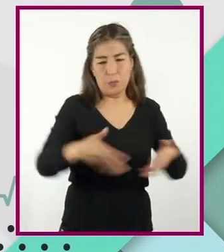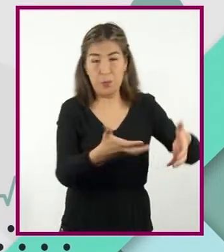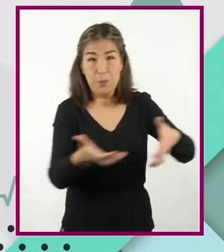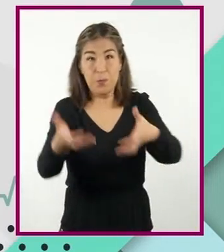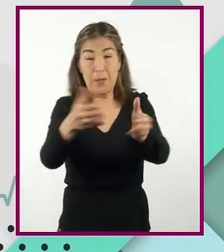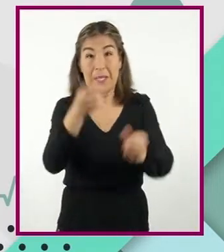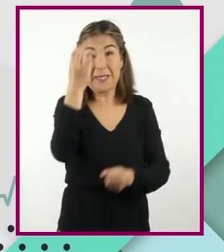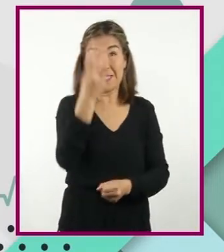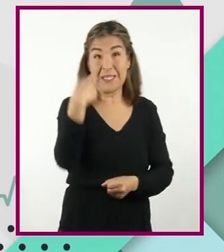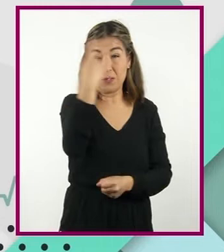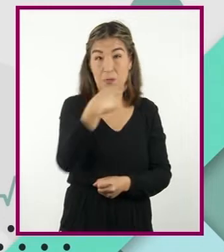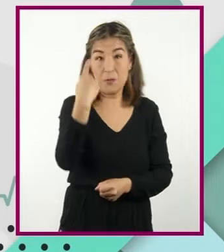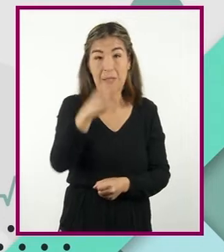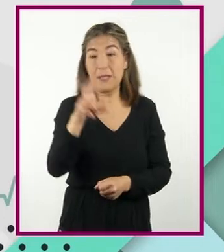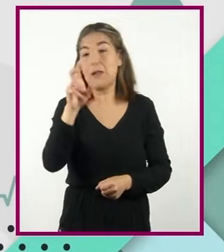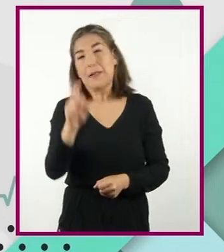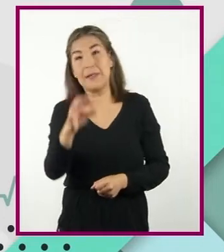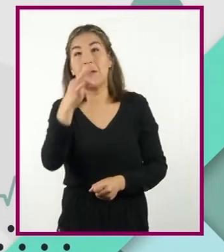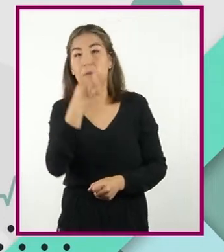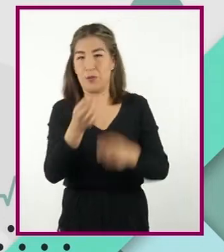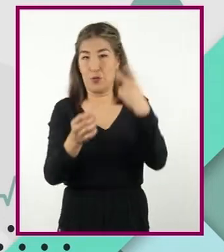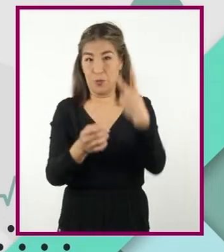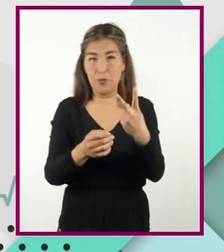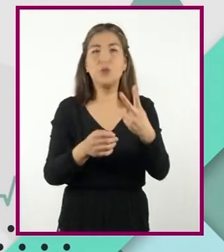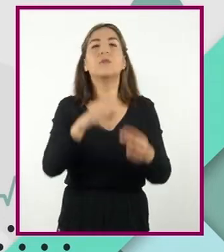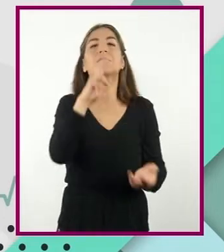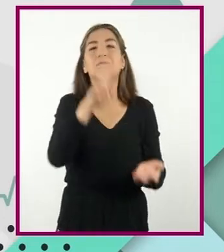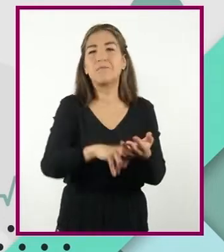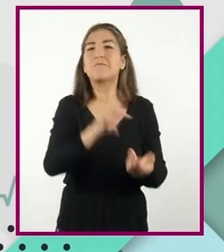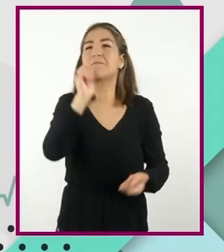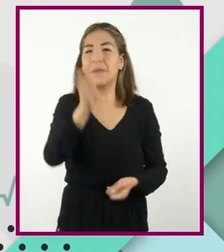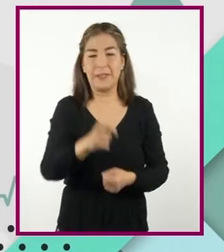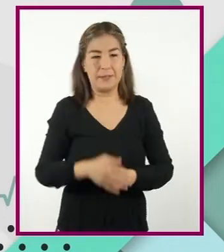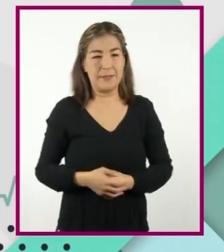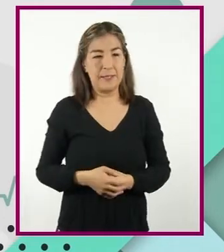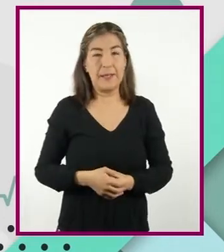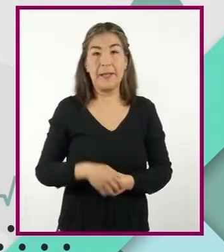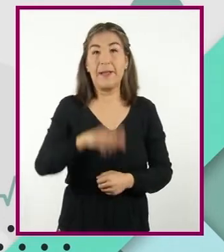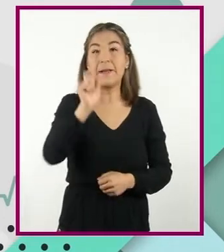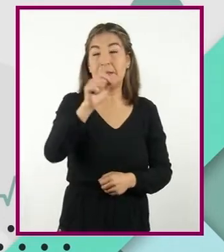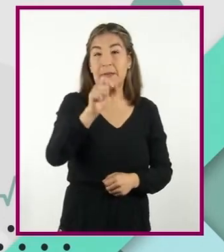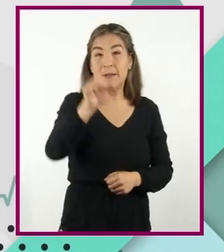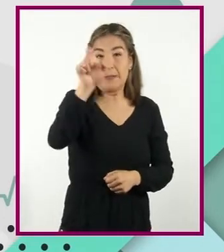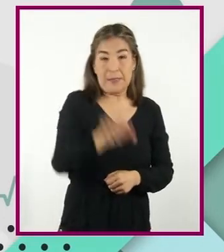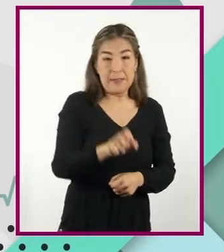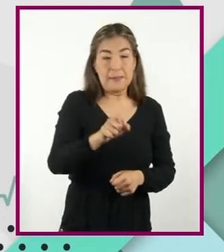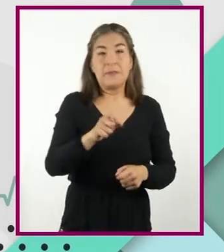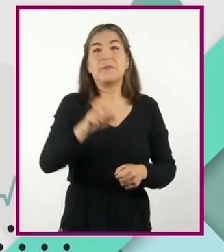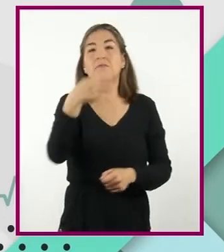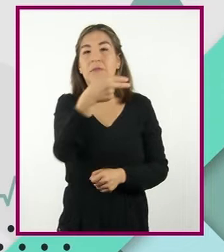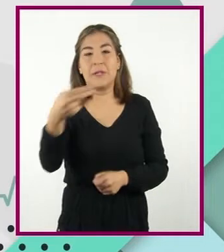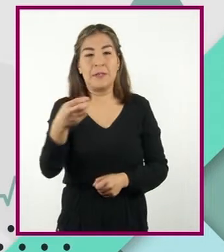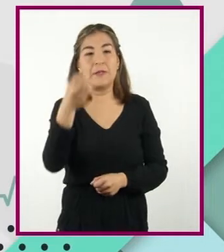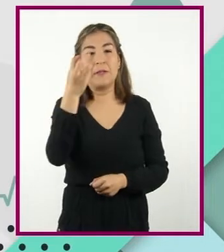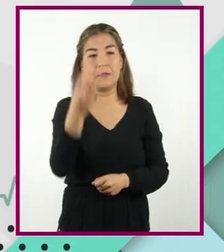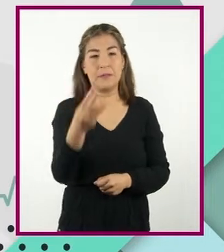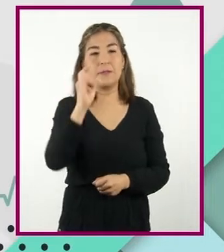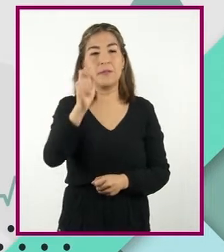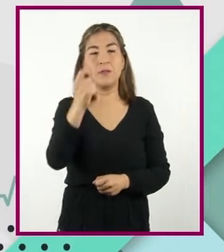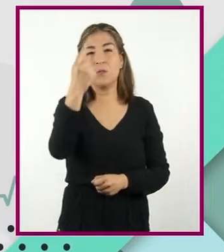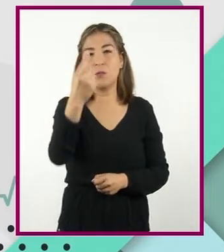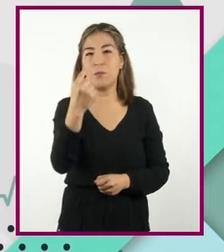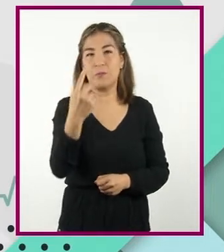en 3 horas y 30 minutos, consideremos X es igual a 3 enteros, 1 medio o